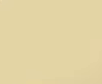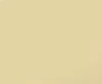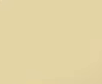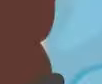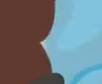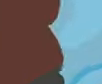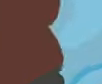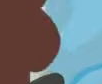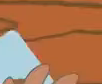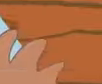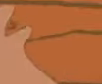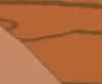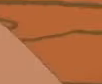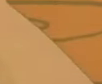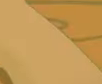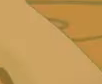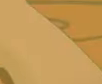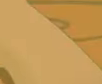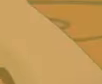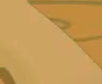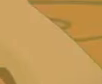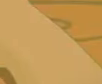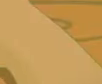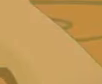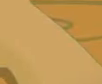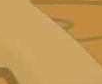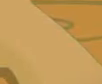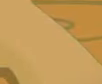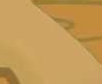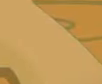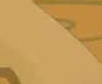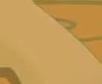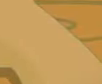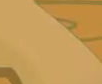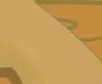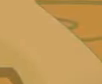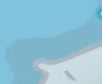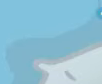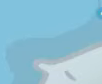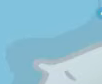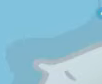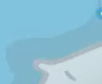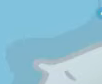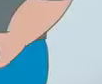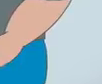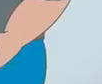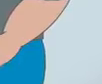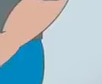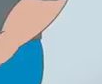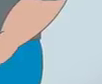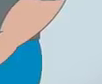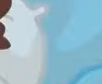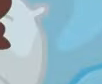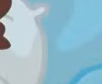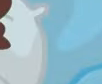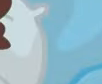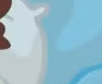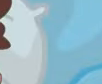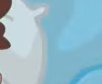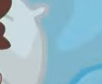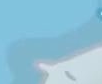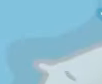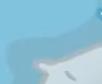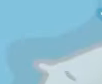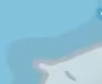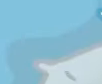Con respeto y apoyo a todas las personas, atendiendo sus necesidades físicas y emocionales.